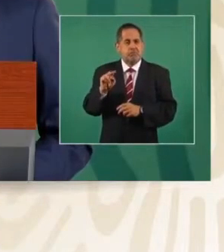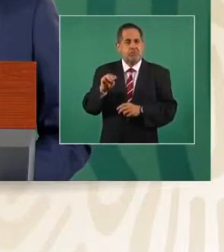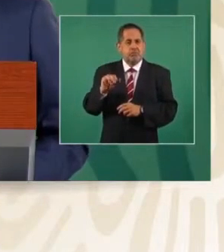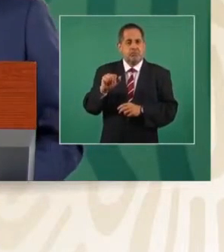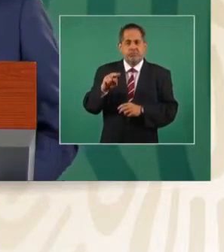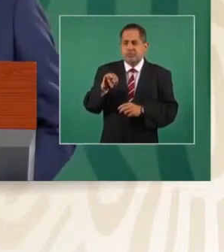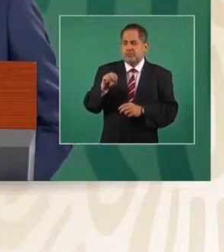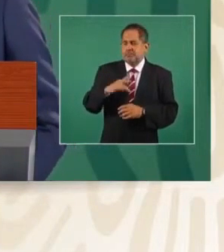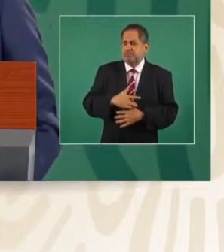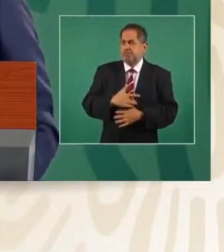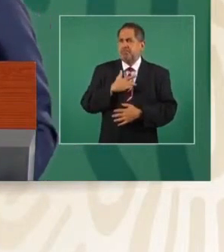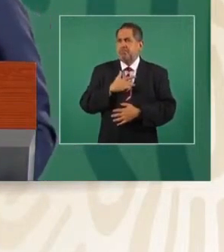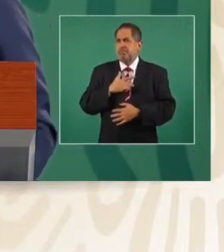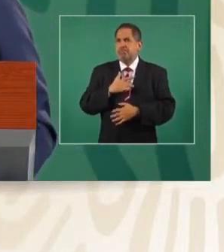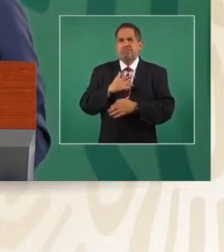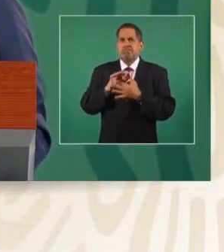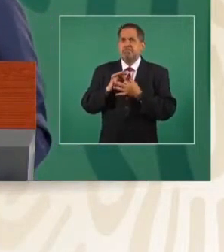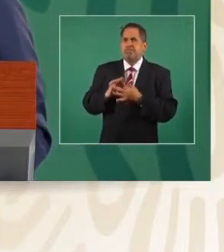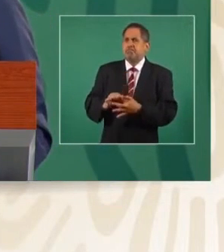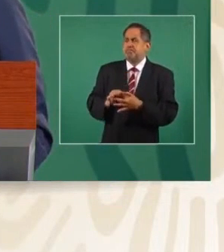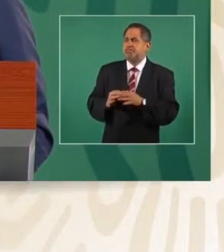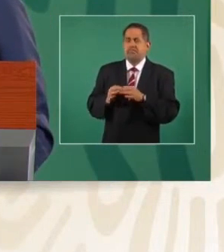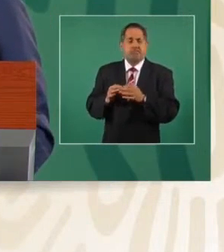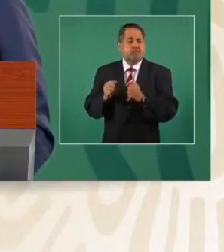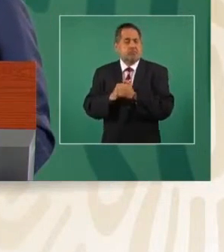con valores como la honestidad,